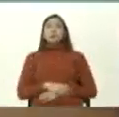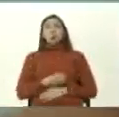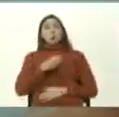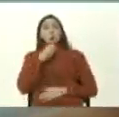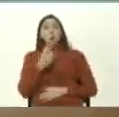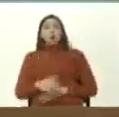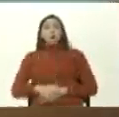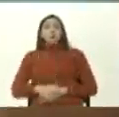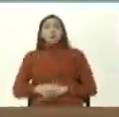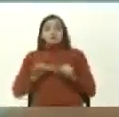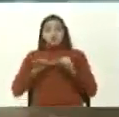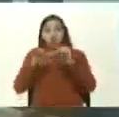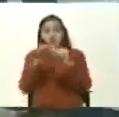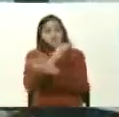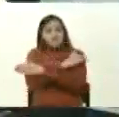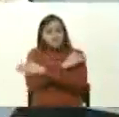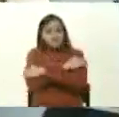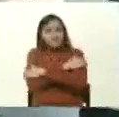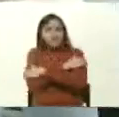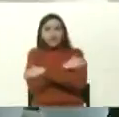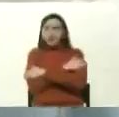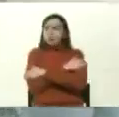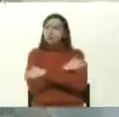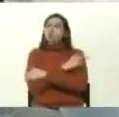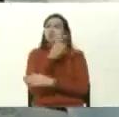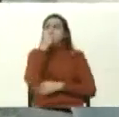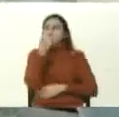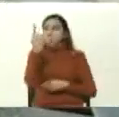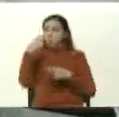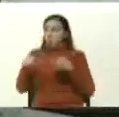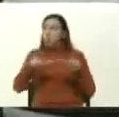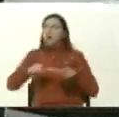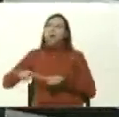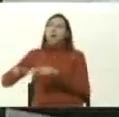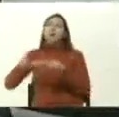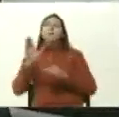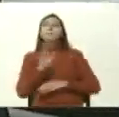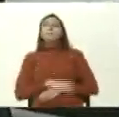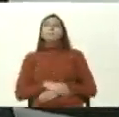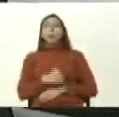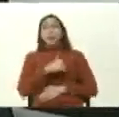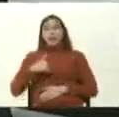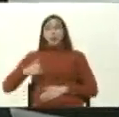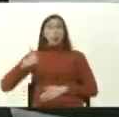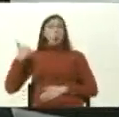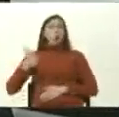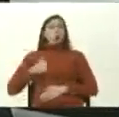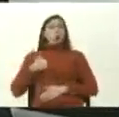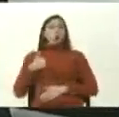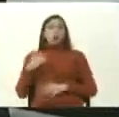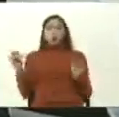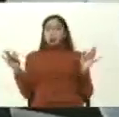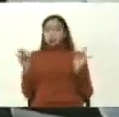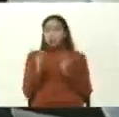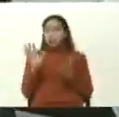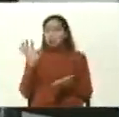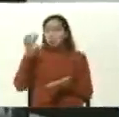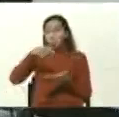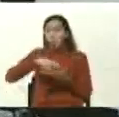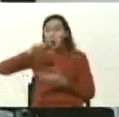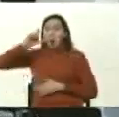seguir, felicitaciones, vamos a seguir nuestro recorrido. Yo quiero aprovechar para dar un pase al estado